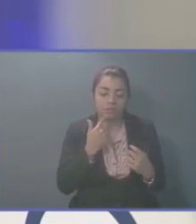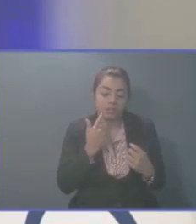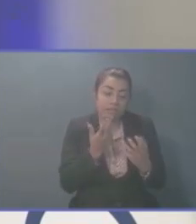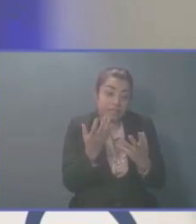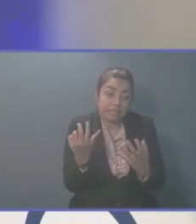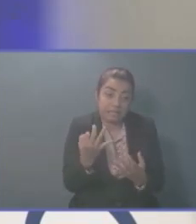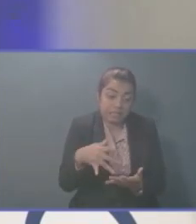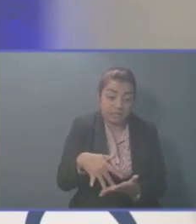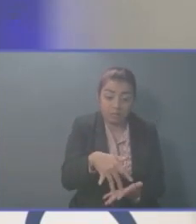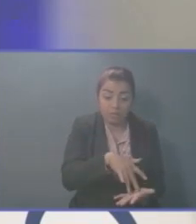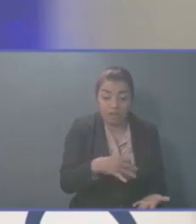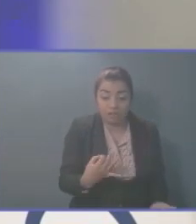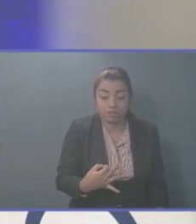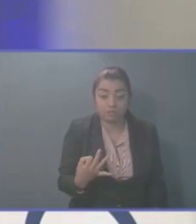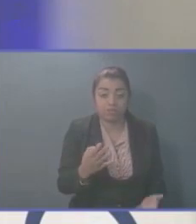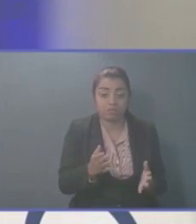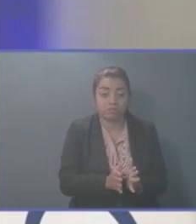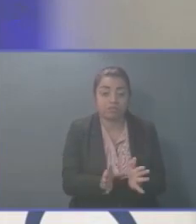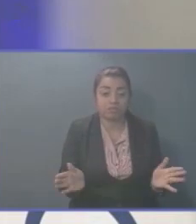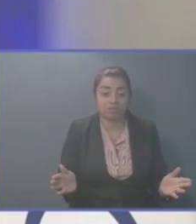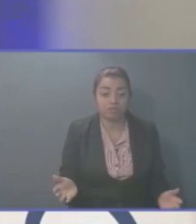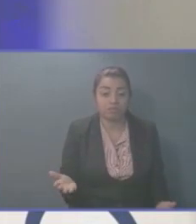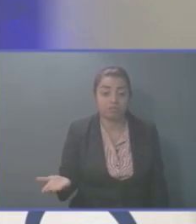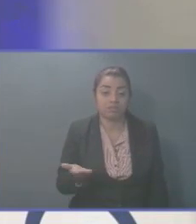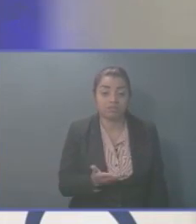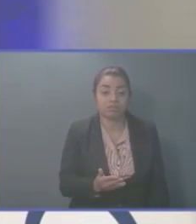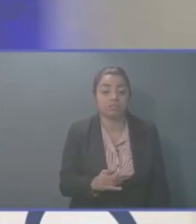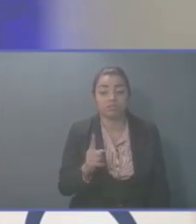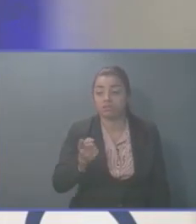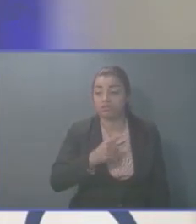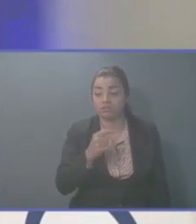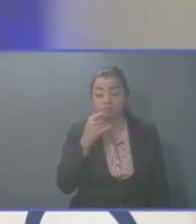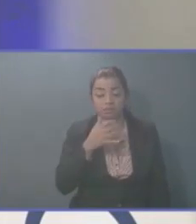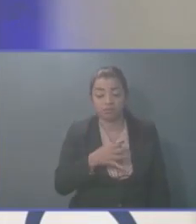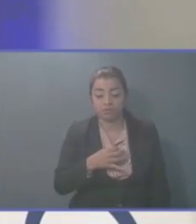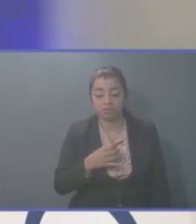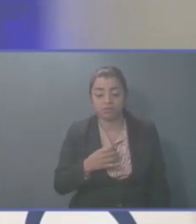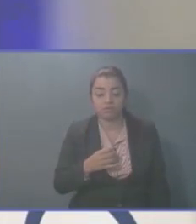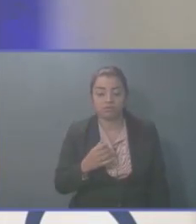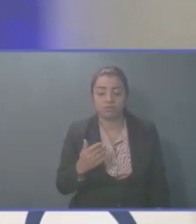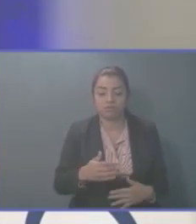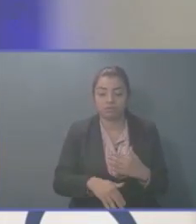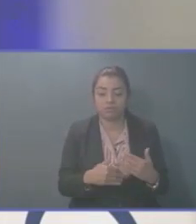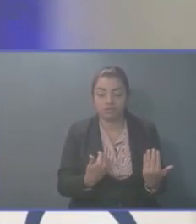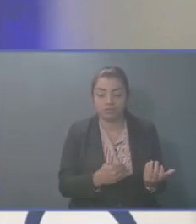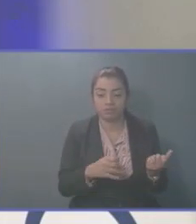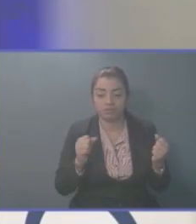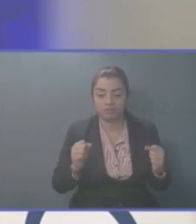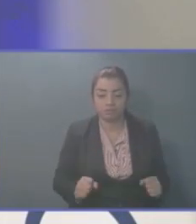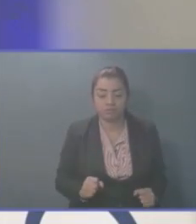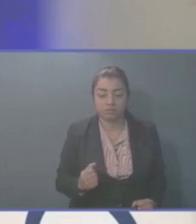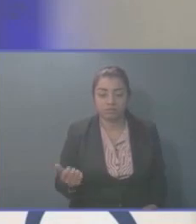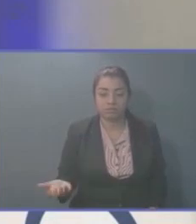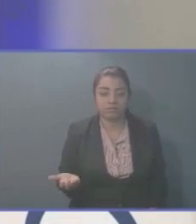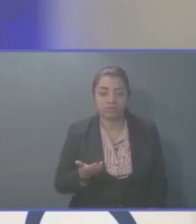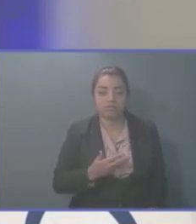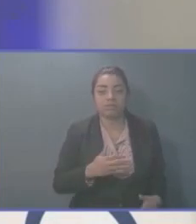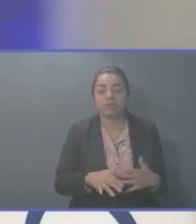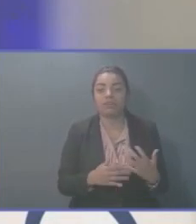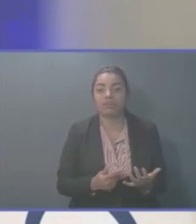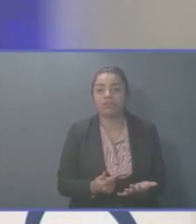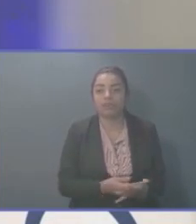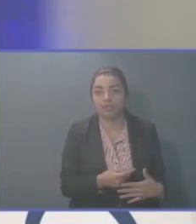de la población en general, y no es cierto que exista tal urgencia alrededor de